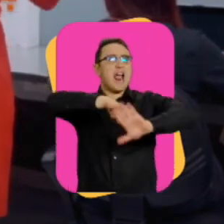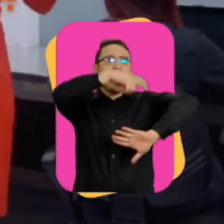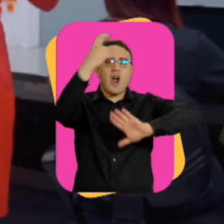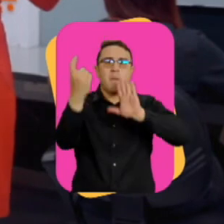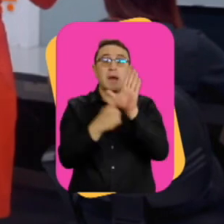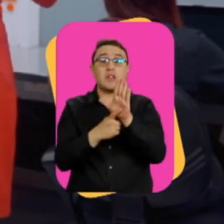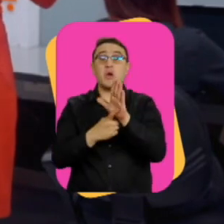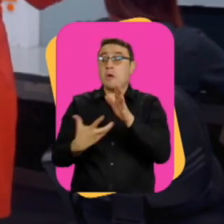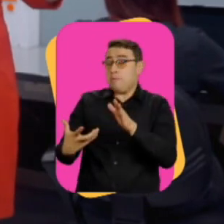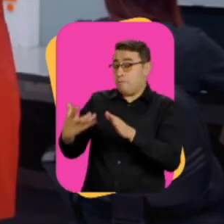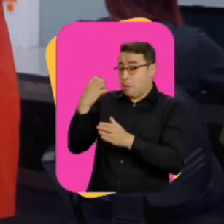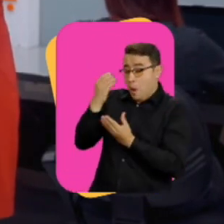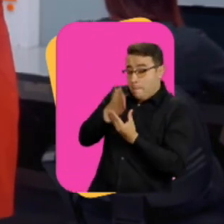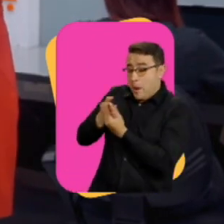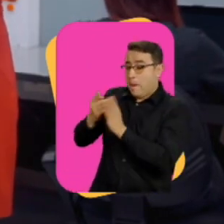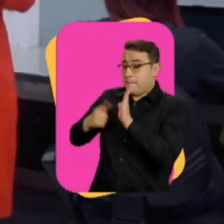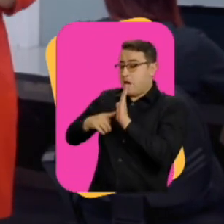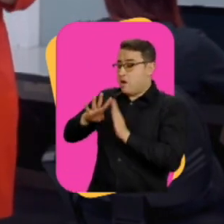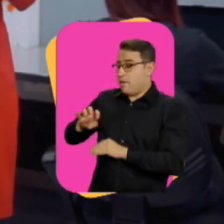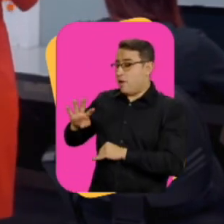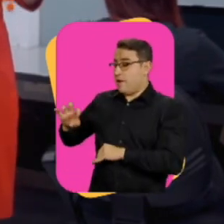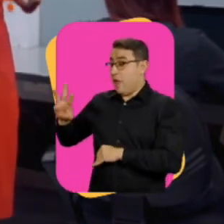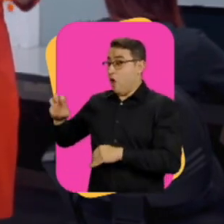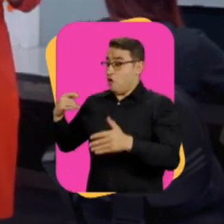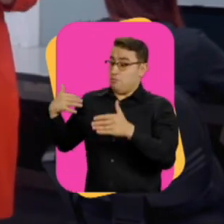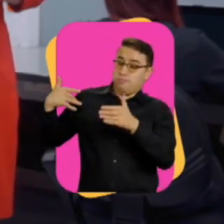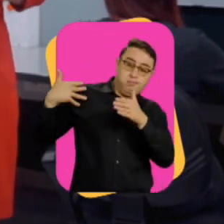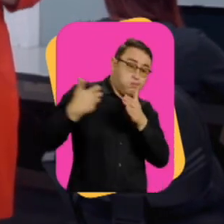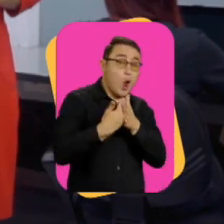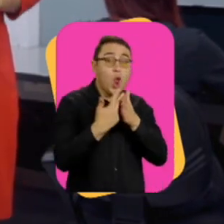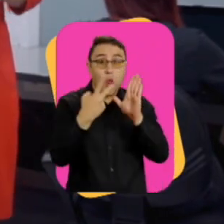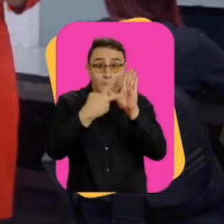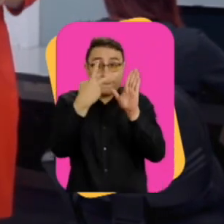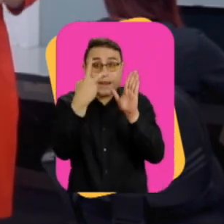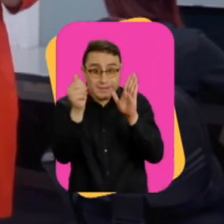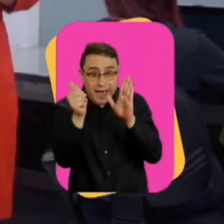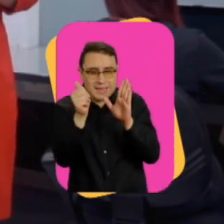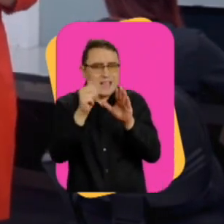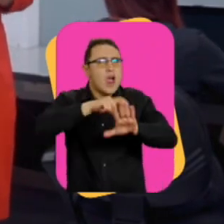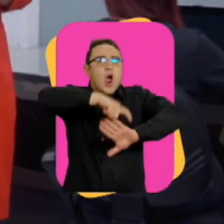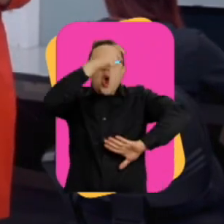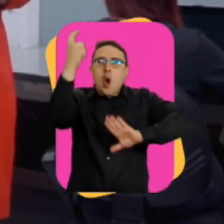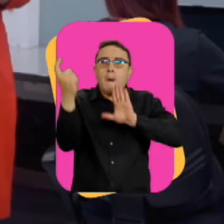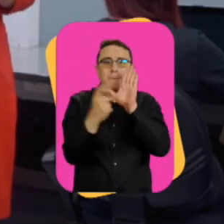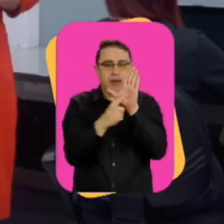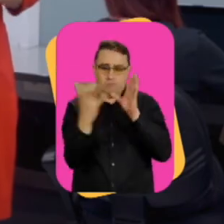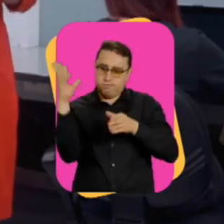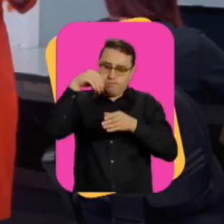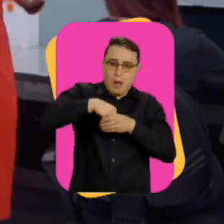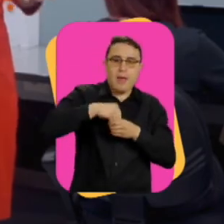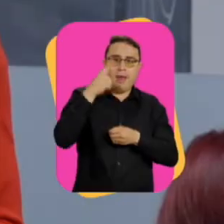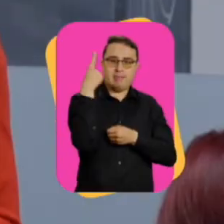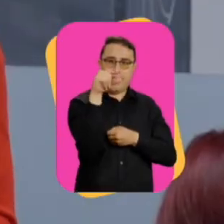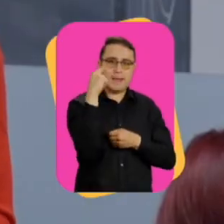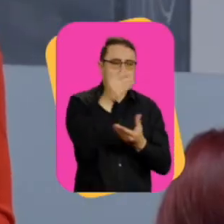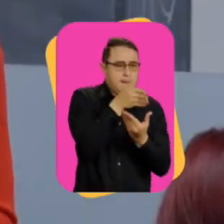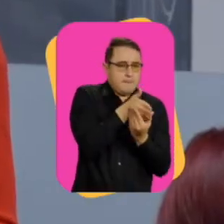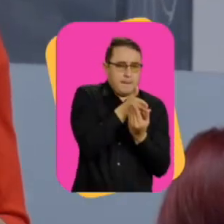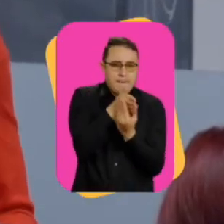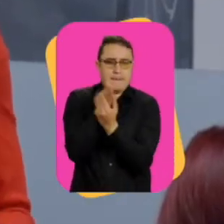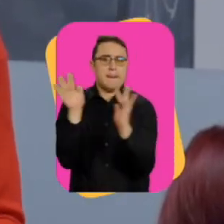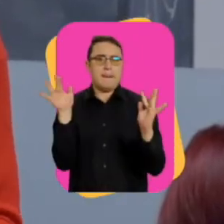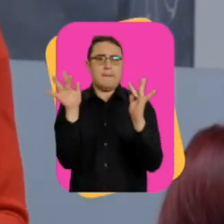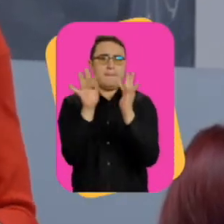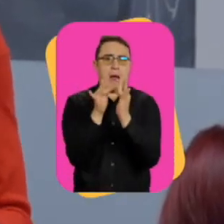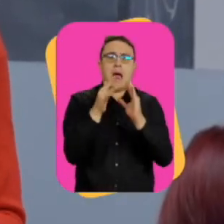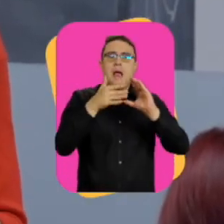de 1998 hasta el 2010 absolutamente digitalizados y hoy almacenados como corresponde, de acuerdo a las características